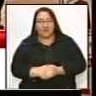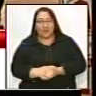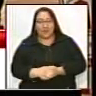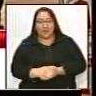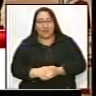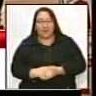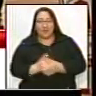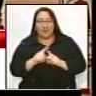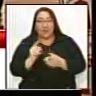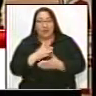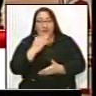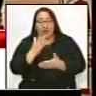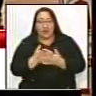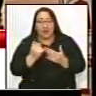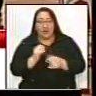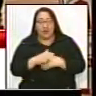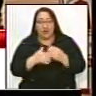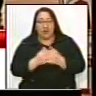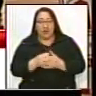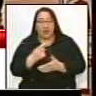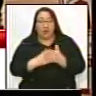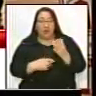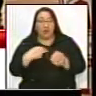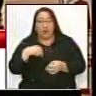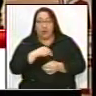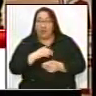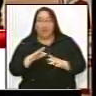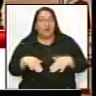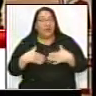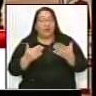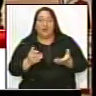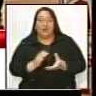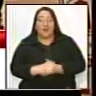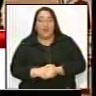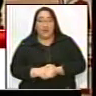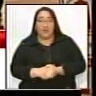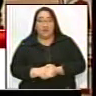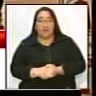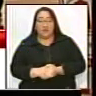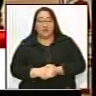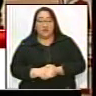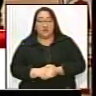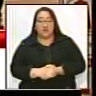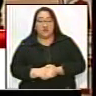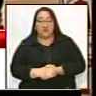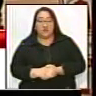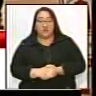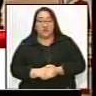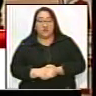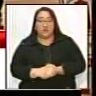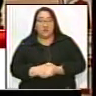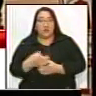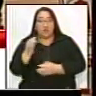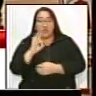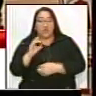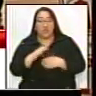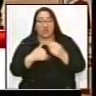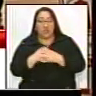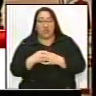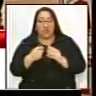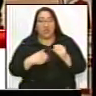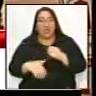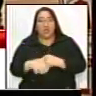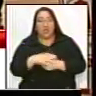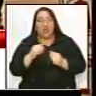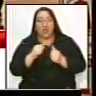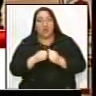Pero el problema es ahorita, doctora, que nosotros no podemos pagar el monto del predio está